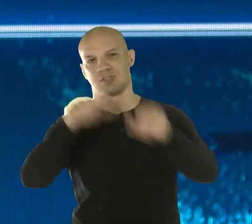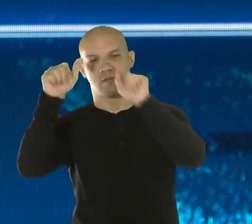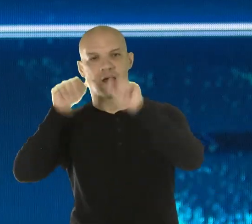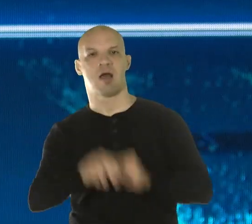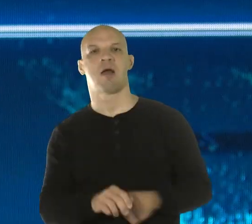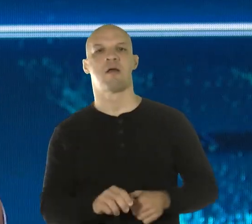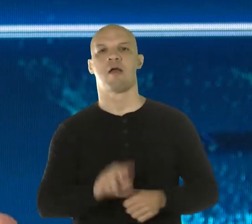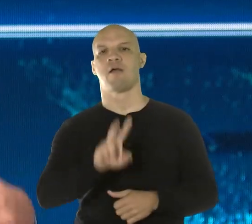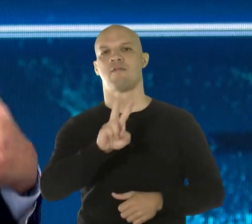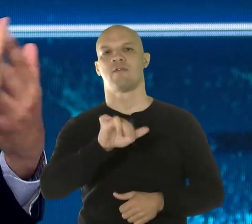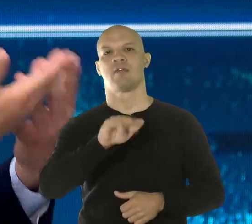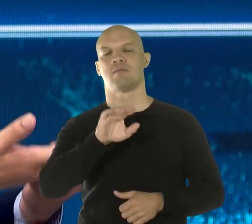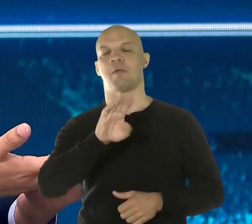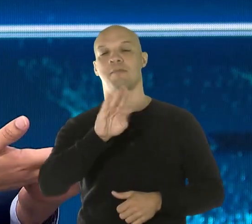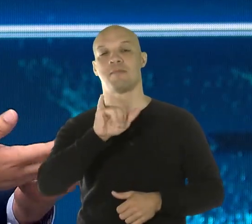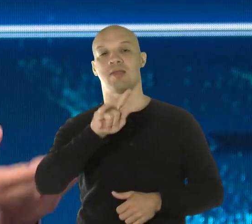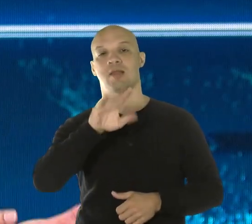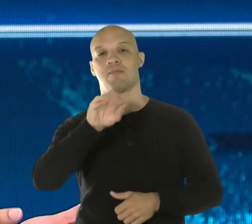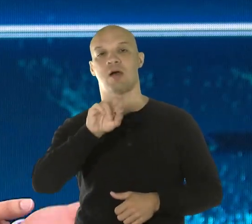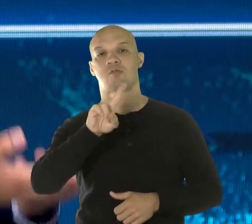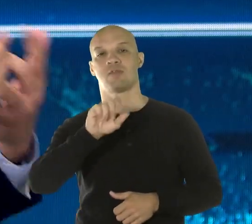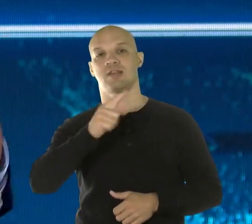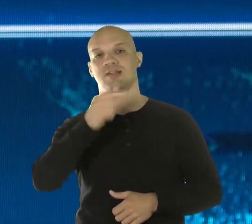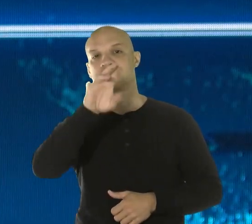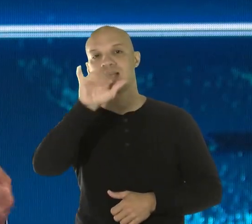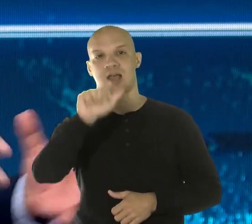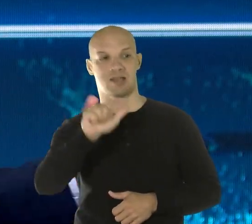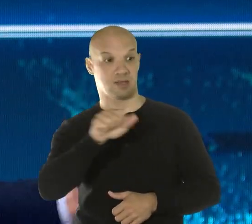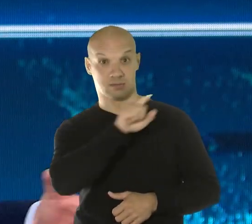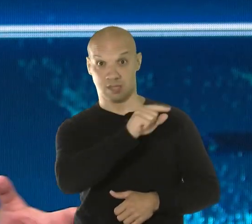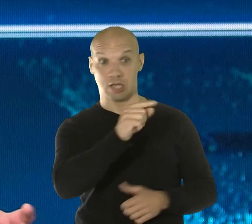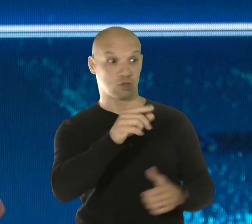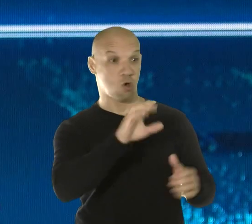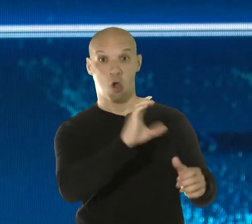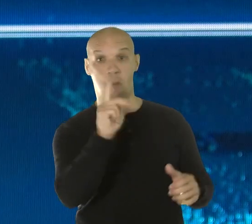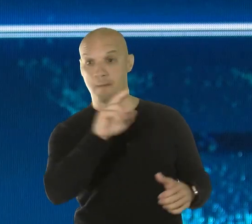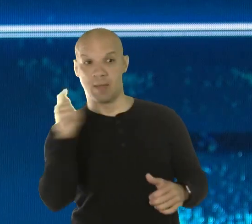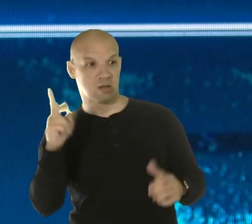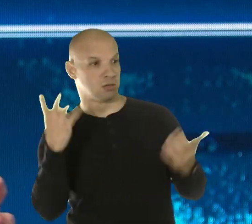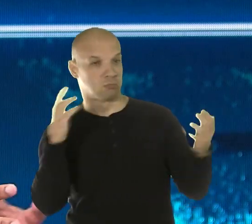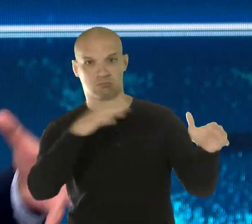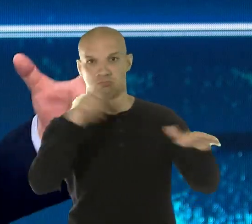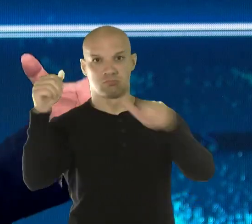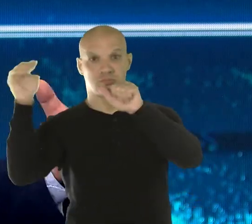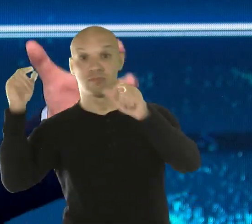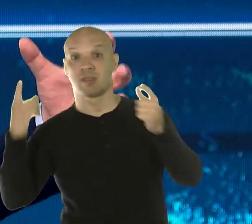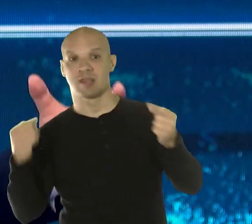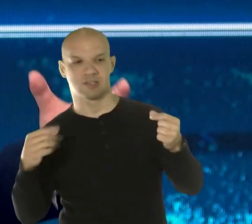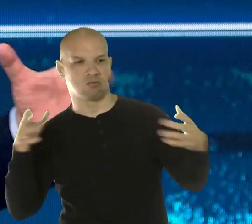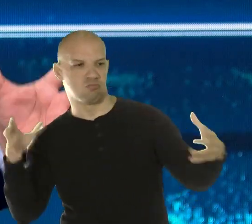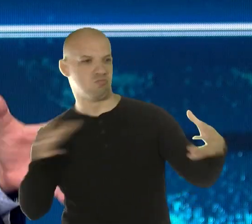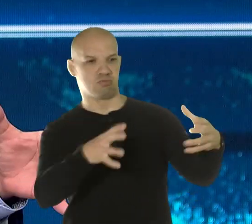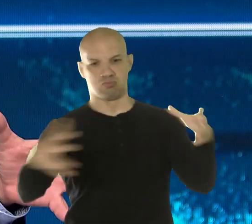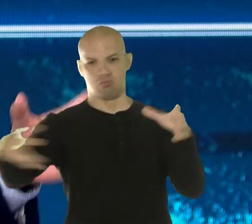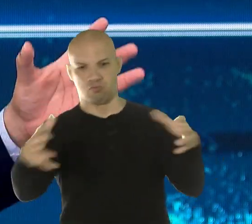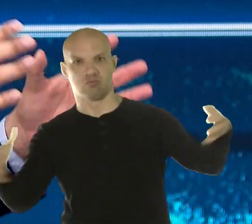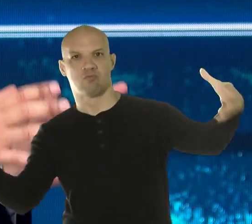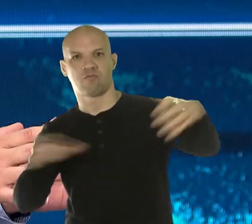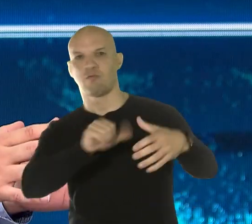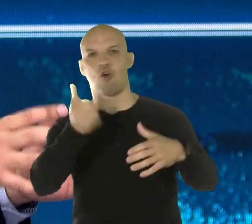Vizcaya. Son bancos que al salir o al desaparecer se consolidaron con otros bancos locales y se volvieron más grandes y más